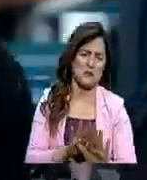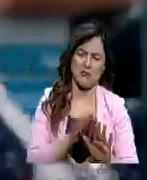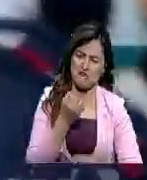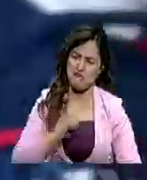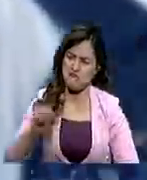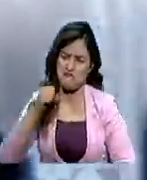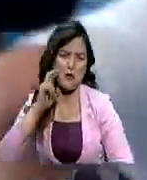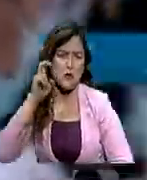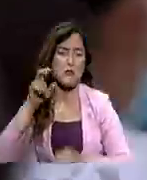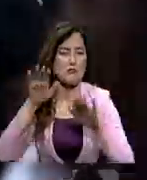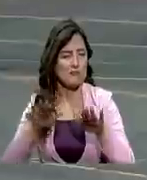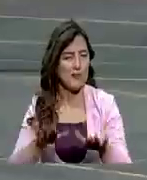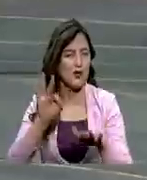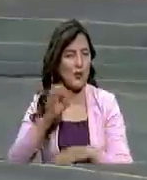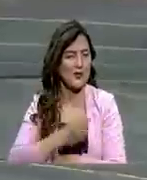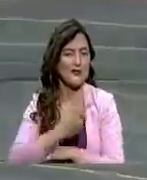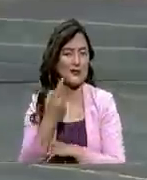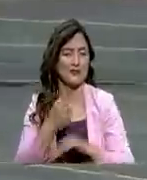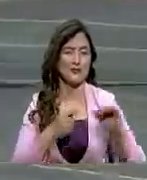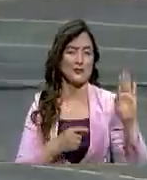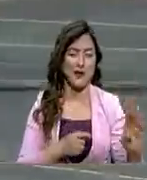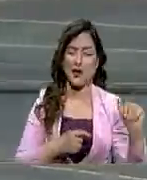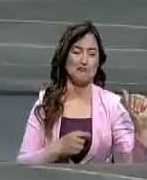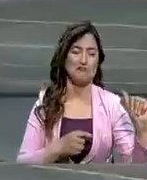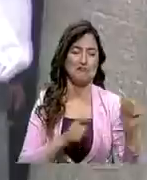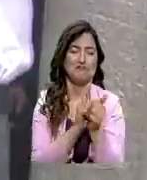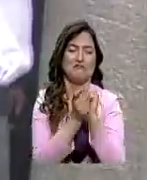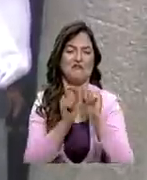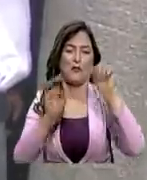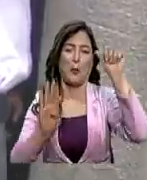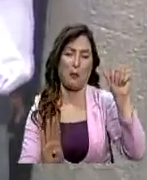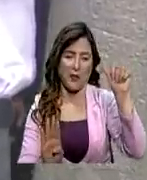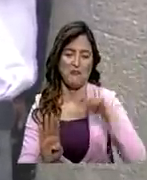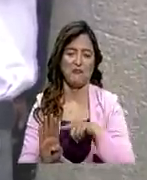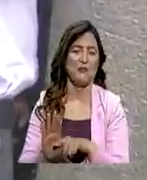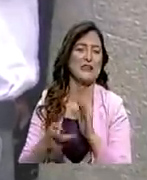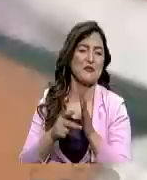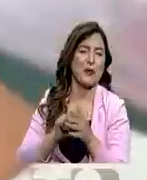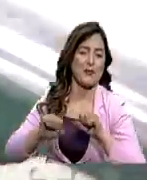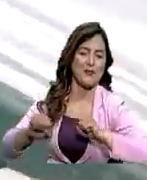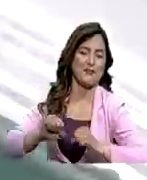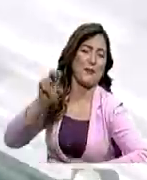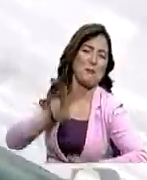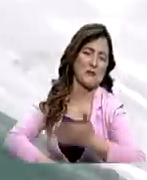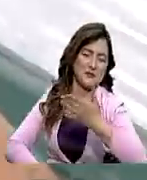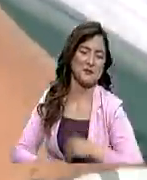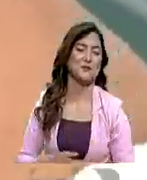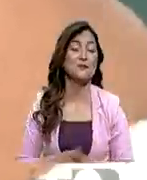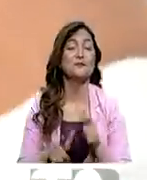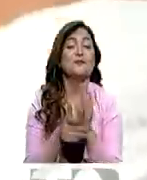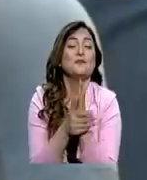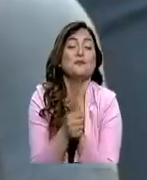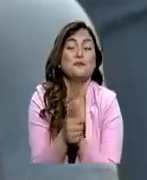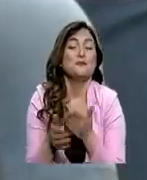visa y permanecer hasta 90 días, pase a categoría B, lo que obliga a los ecuatorianos a tramitar una visa consular, aunque los expertos dicen que